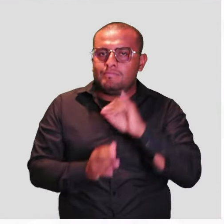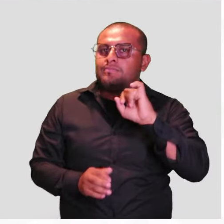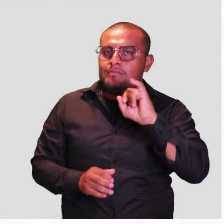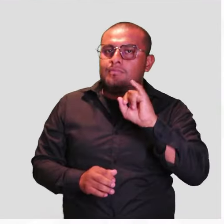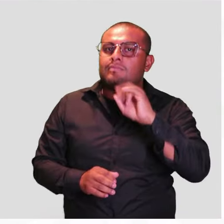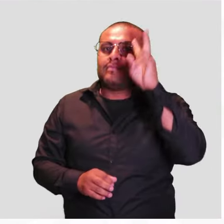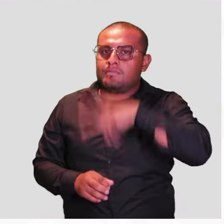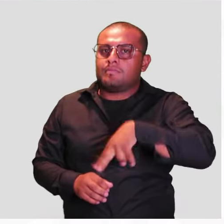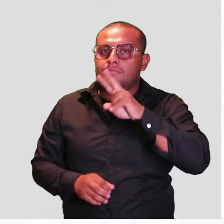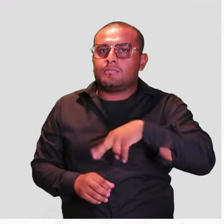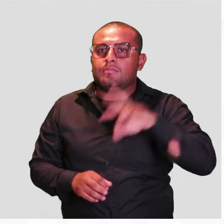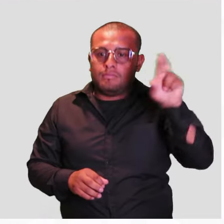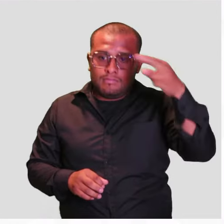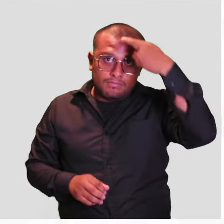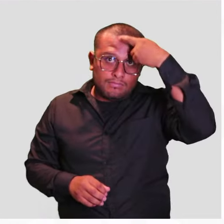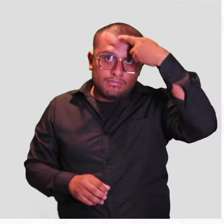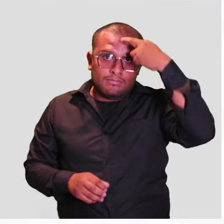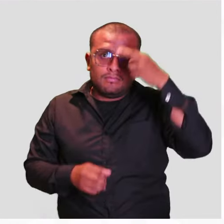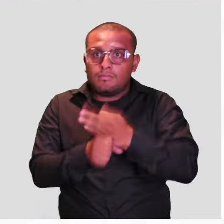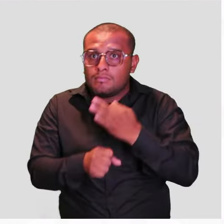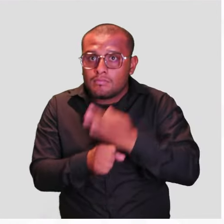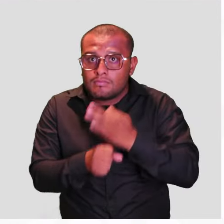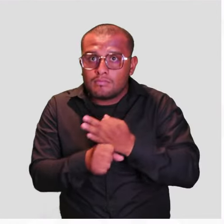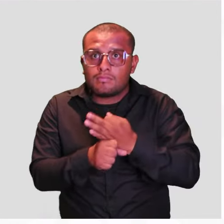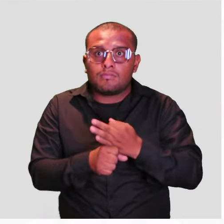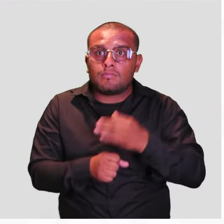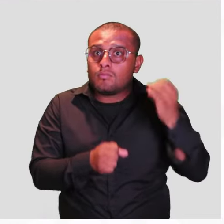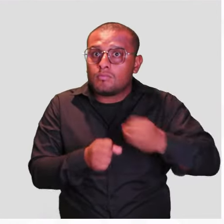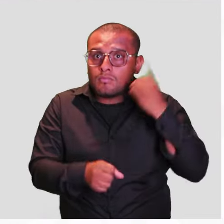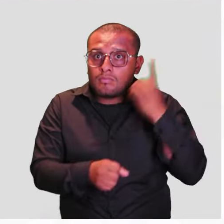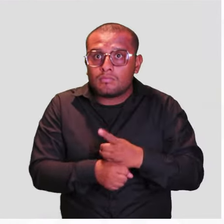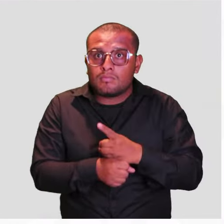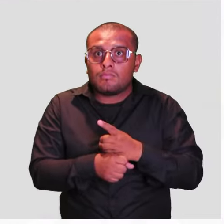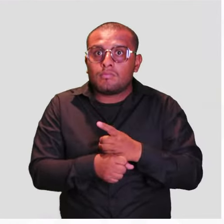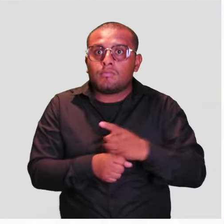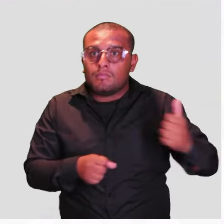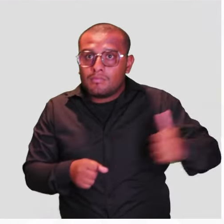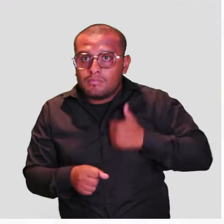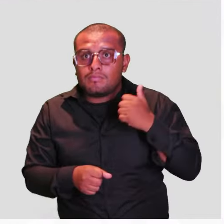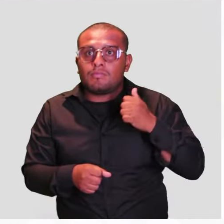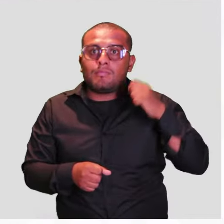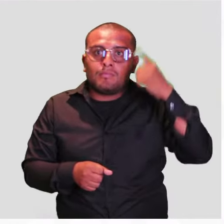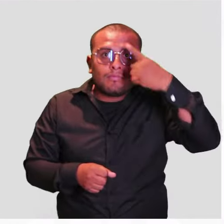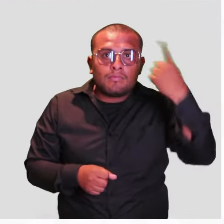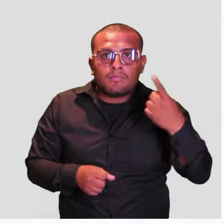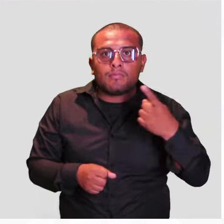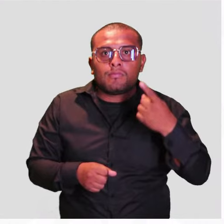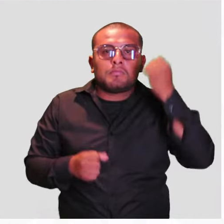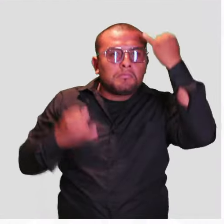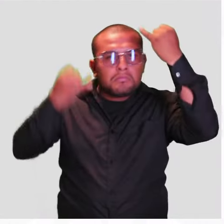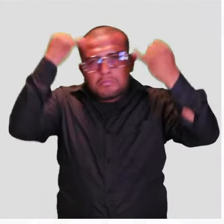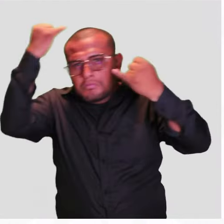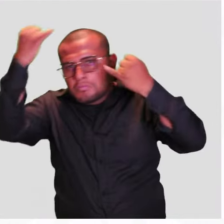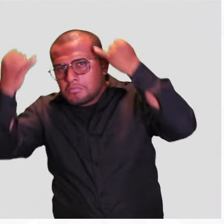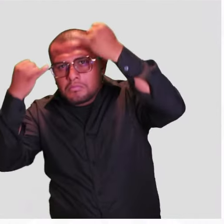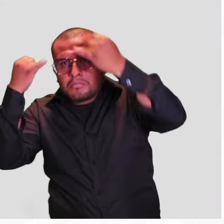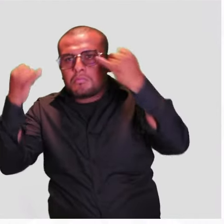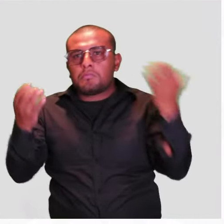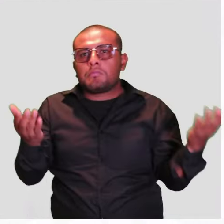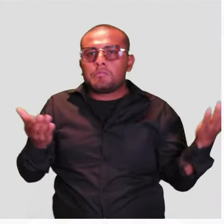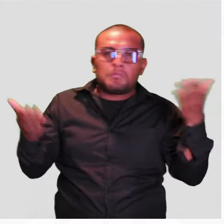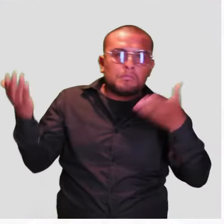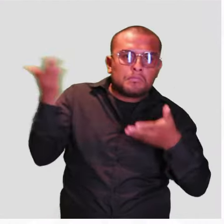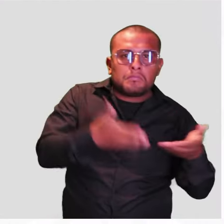recordarles que en esta oportunidad es ideal para que ustedes puedan contrastar ideas, para que podamos saber